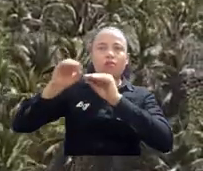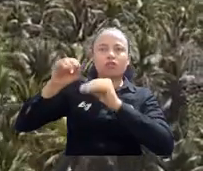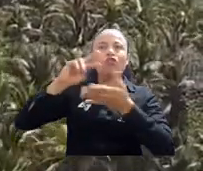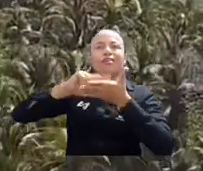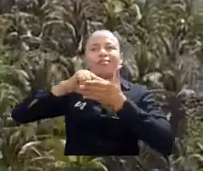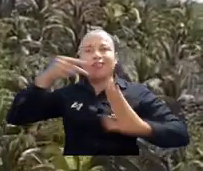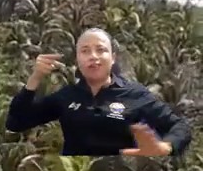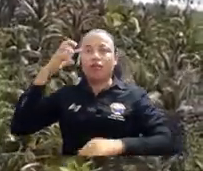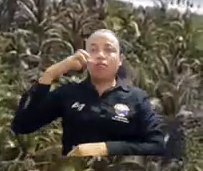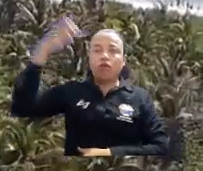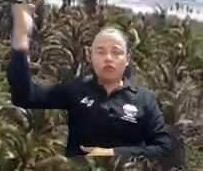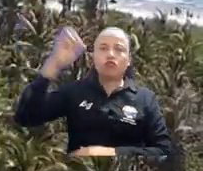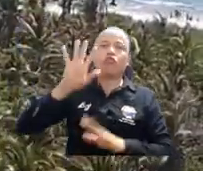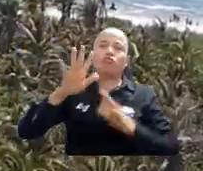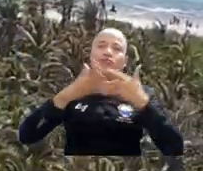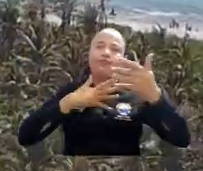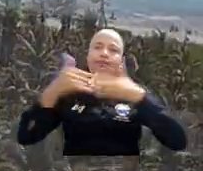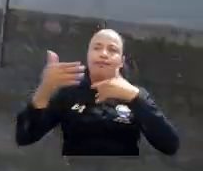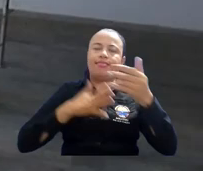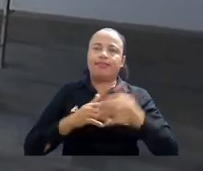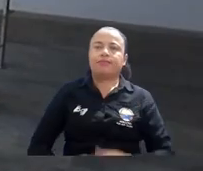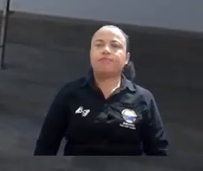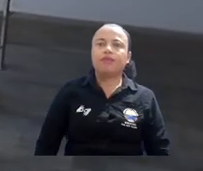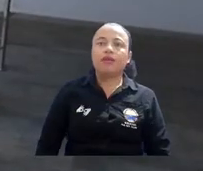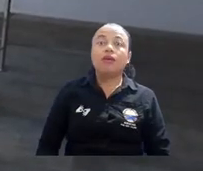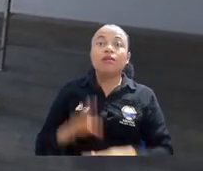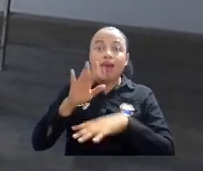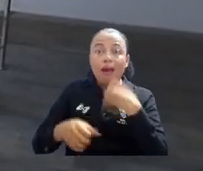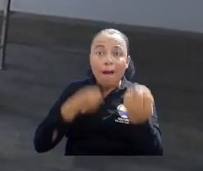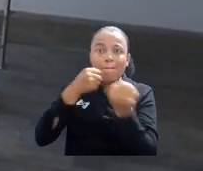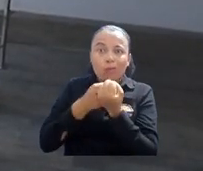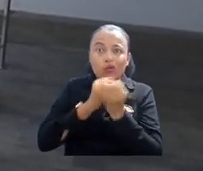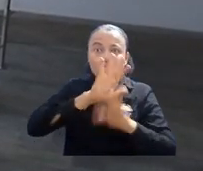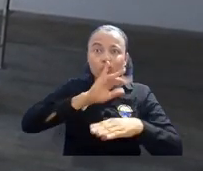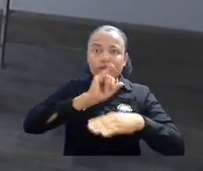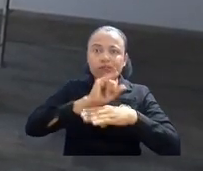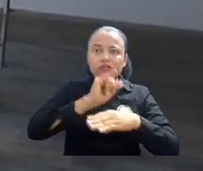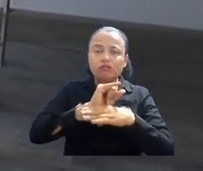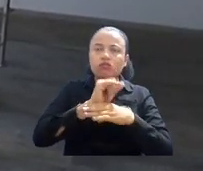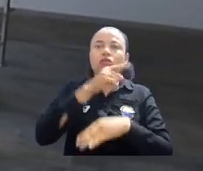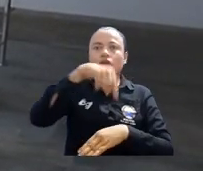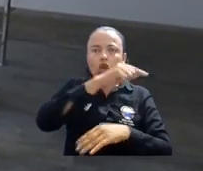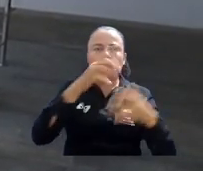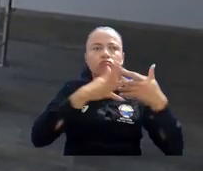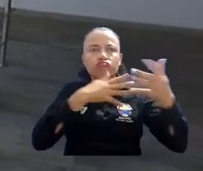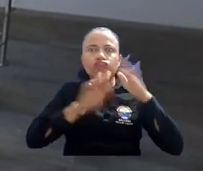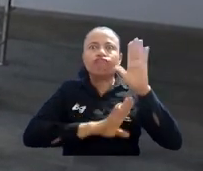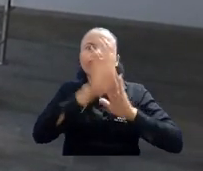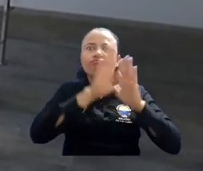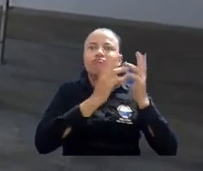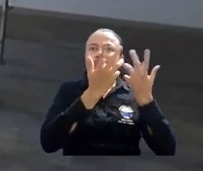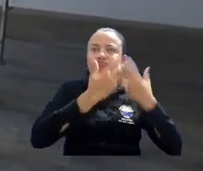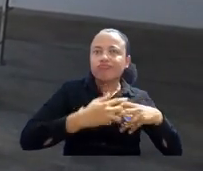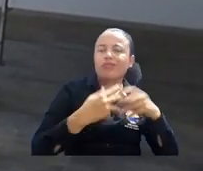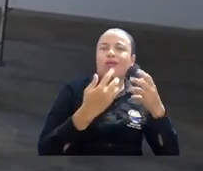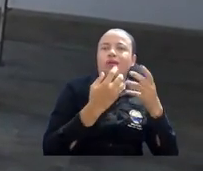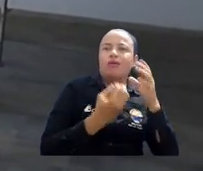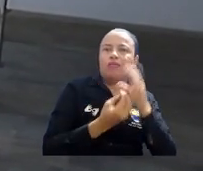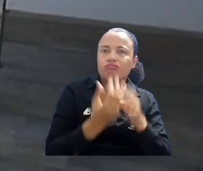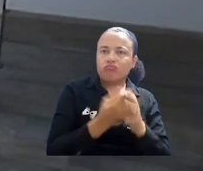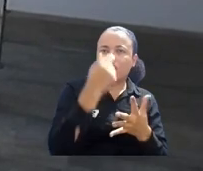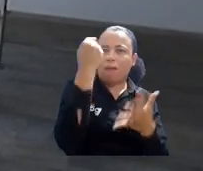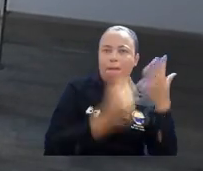San Andrés Isla. Desde el apoyo y el impulso que le demos al Infotep, San Andrés también pueda definir sus vocaciones productivas